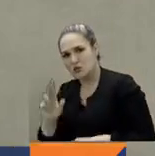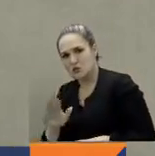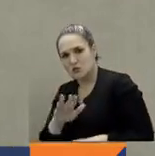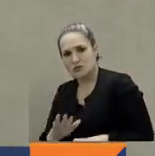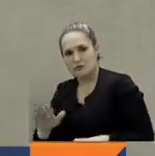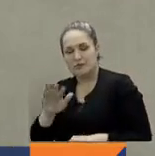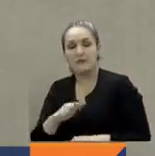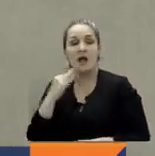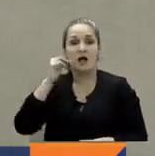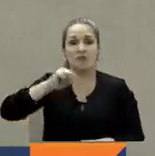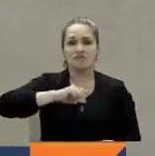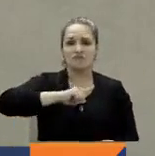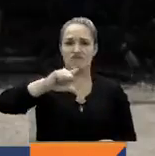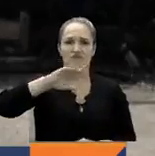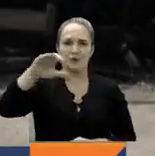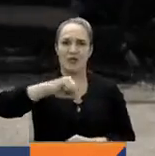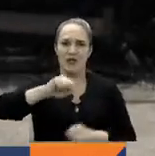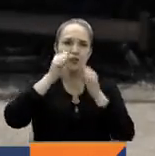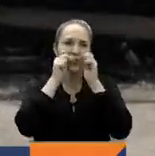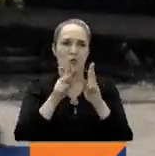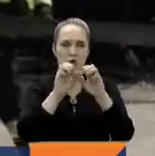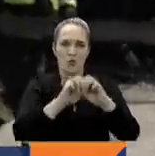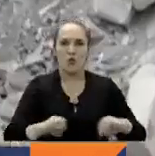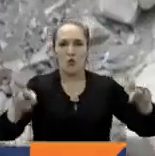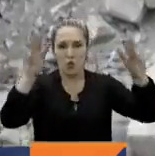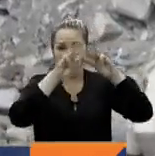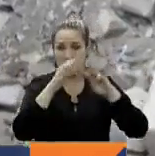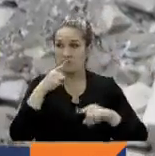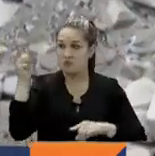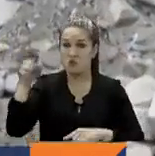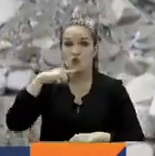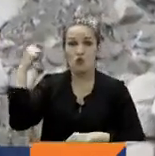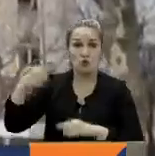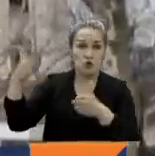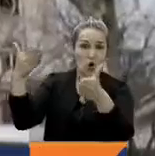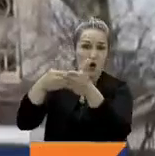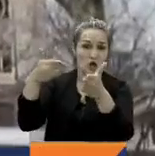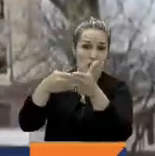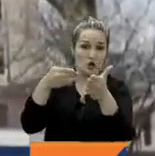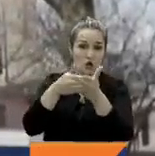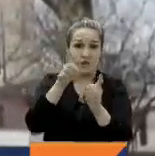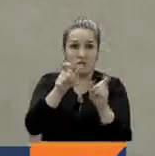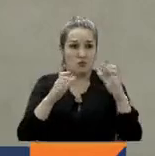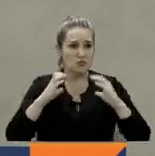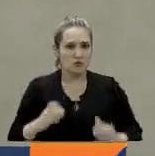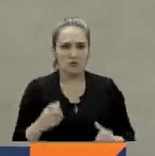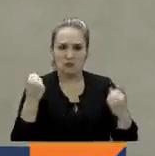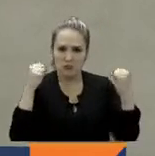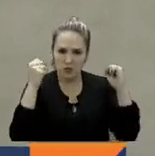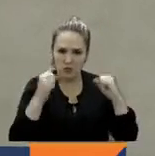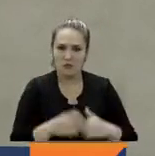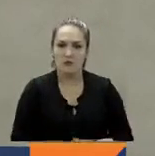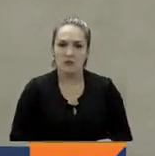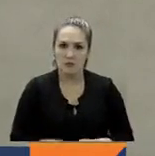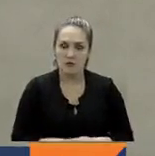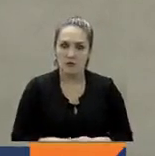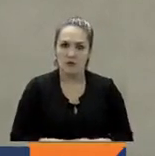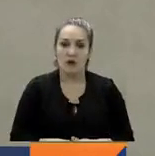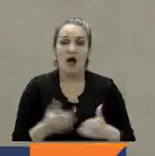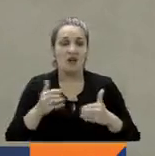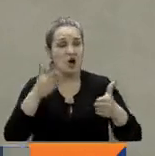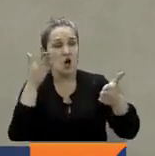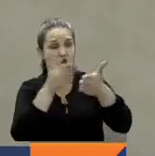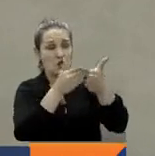para los derechos humanos michelle bachelet aseguró que los bombardeos de rusia contra zonas pobladas generan una inmensa preocupación en desk y los ataques indiscriminados